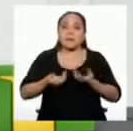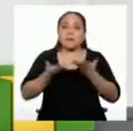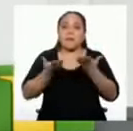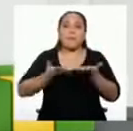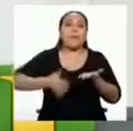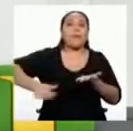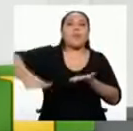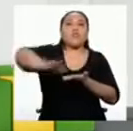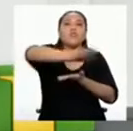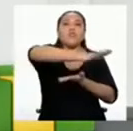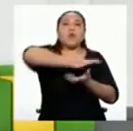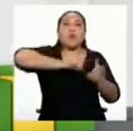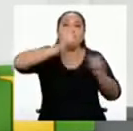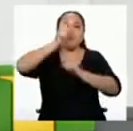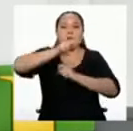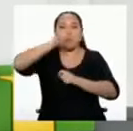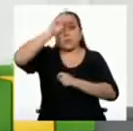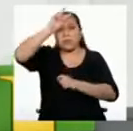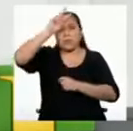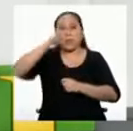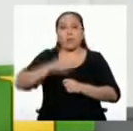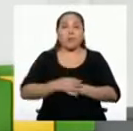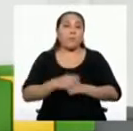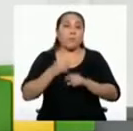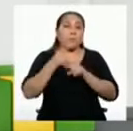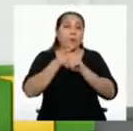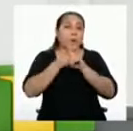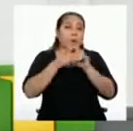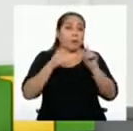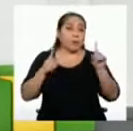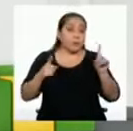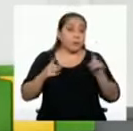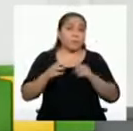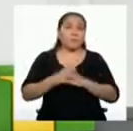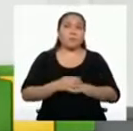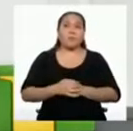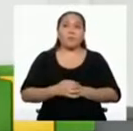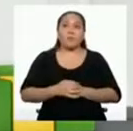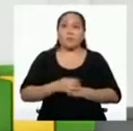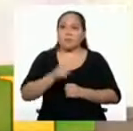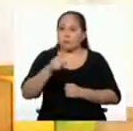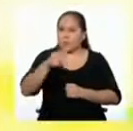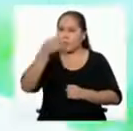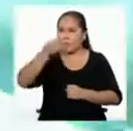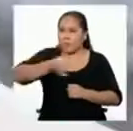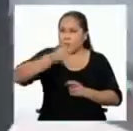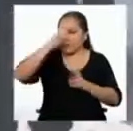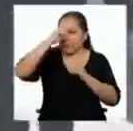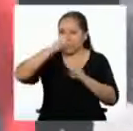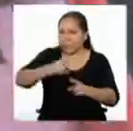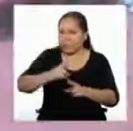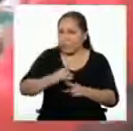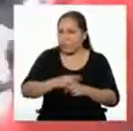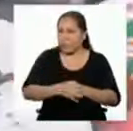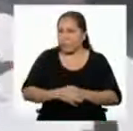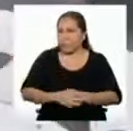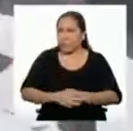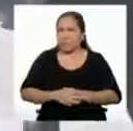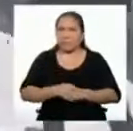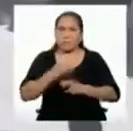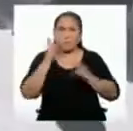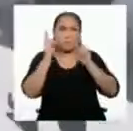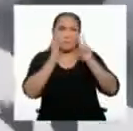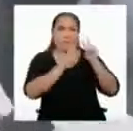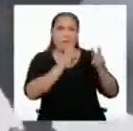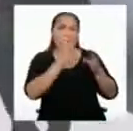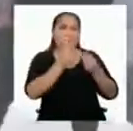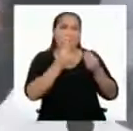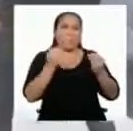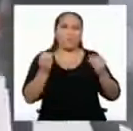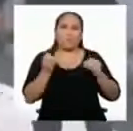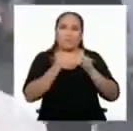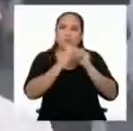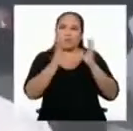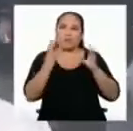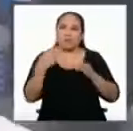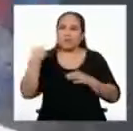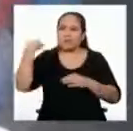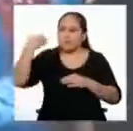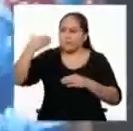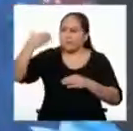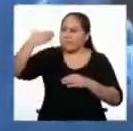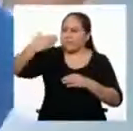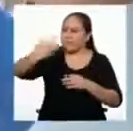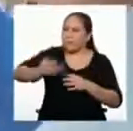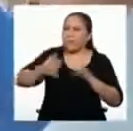todos los ciudadanos del Perú. Sin embargo, ¿se han estado cumpliendo? Llevamos ya muchos días desde que empezó la